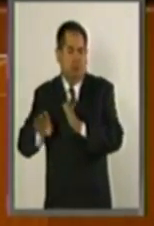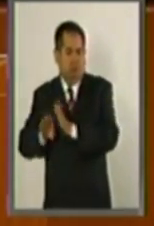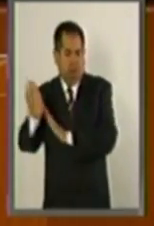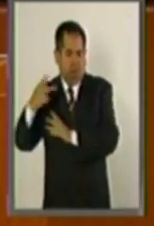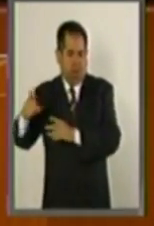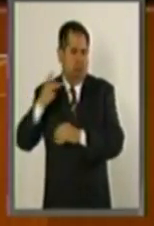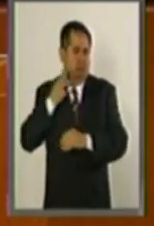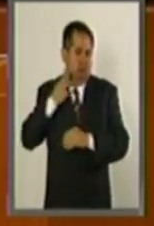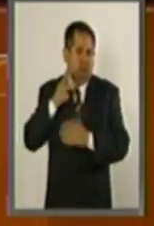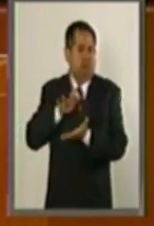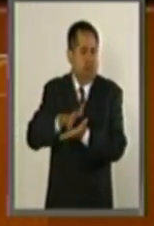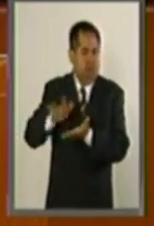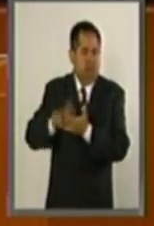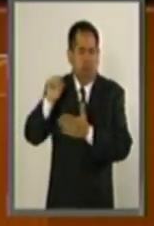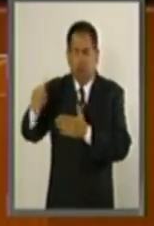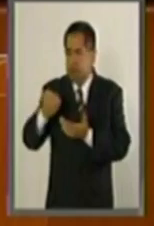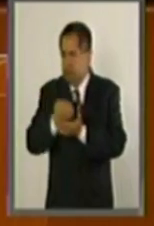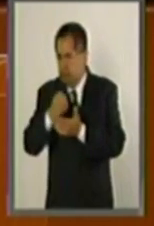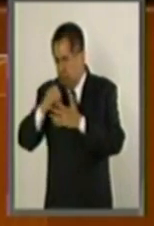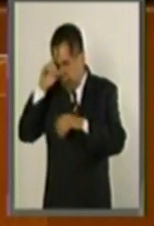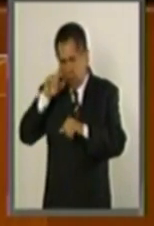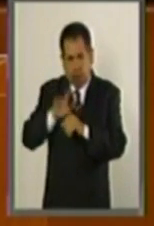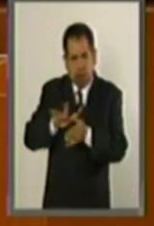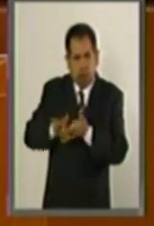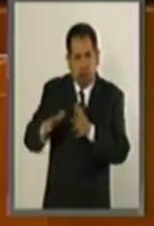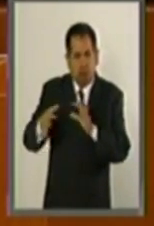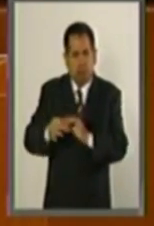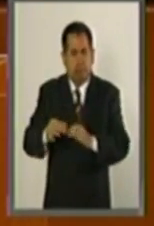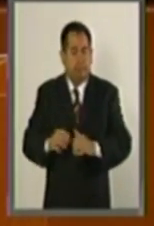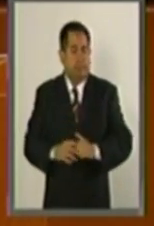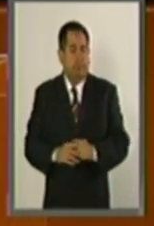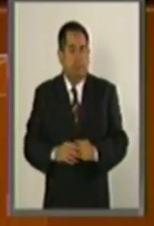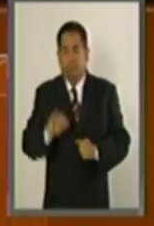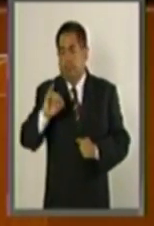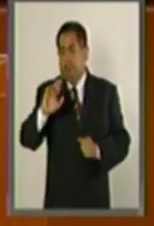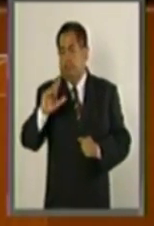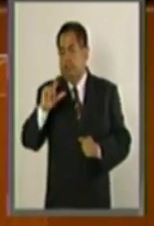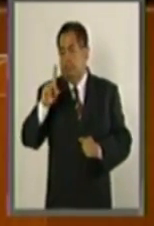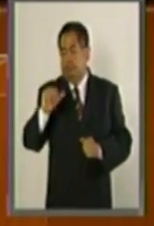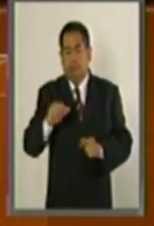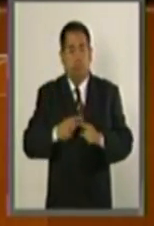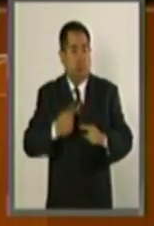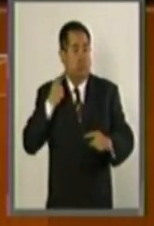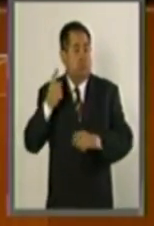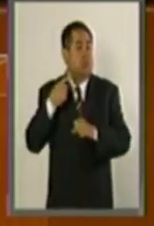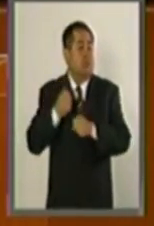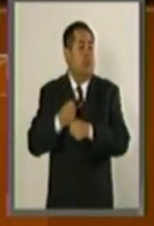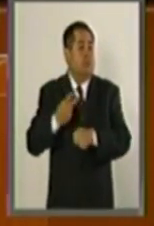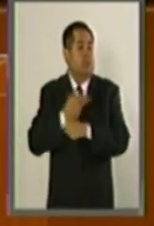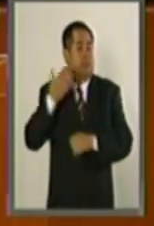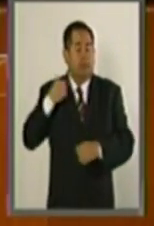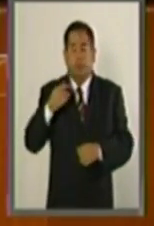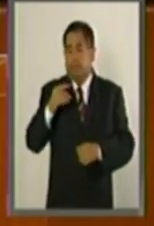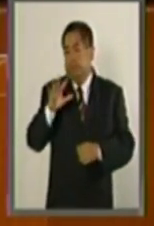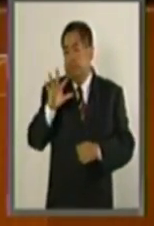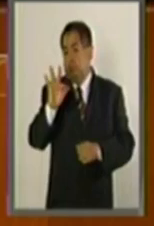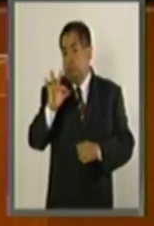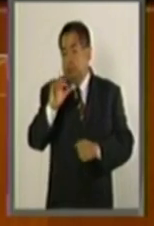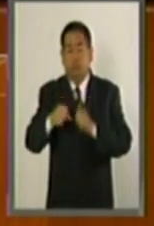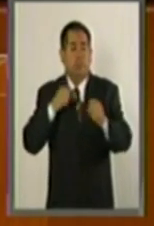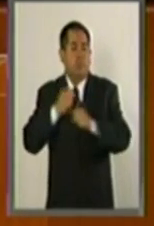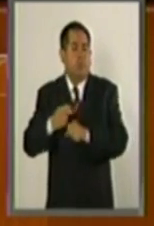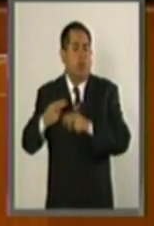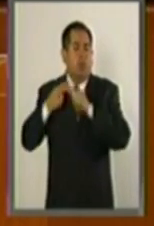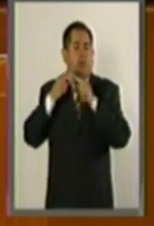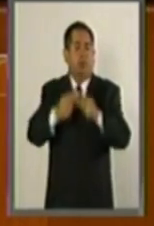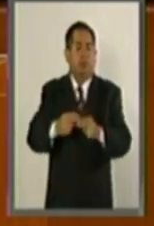políticos, económicos y culturales. Irlanda. El año pasado se cumplieron 40 años de que se